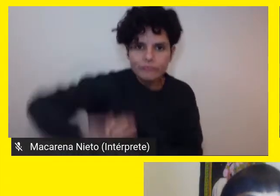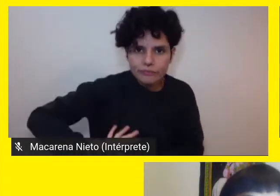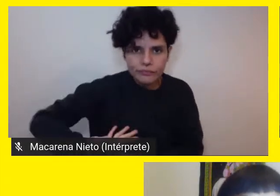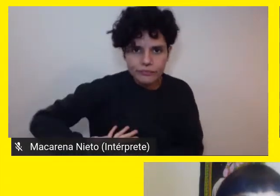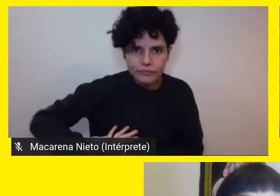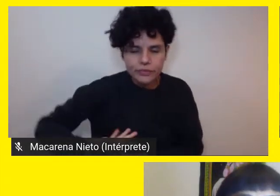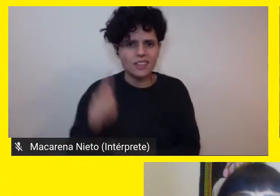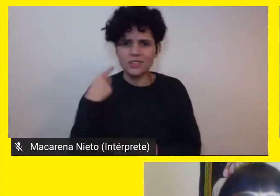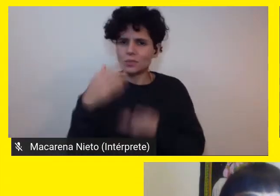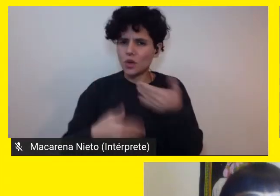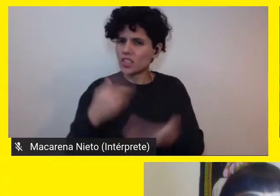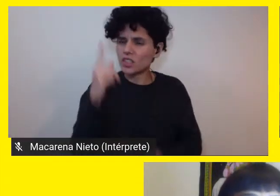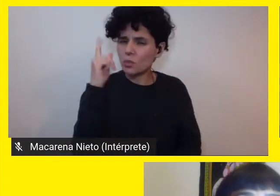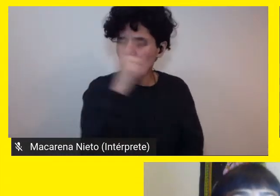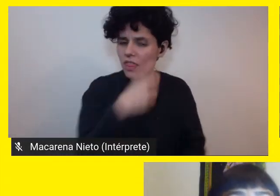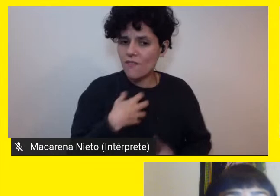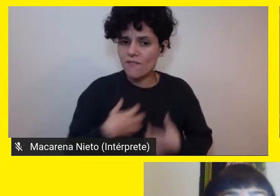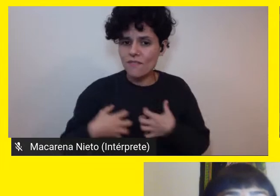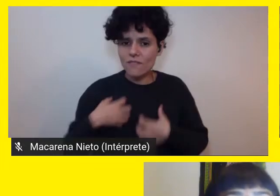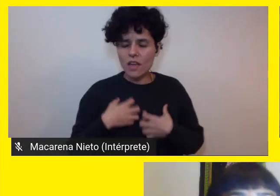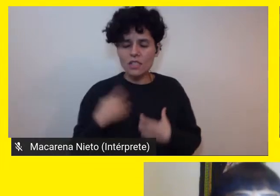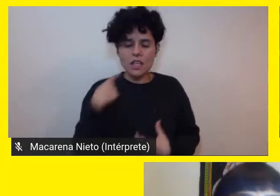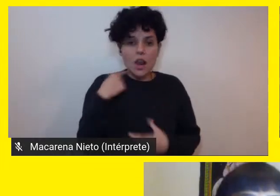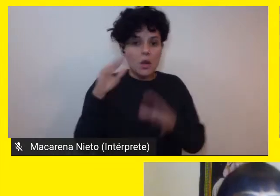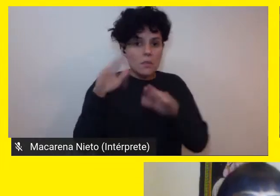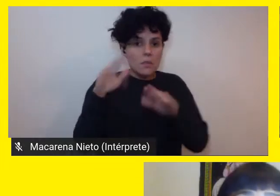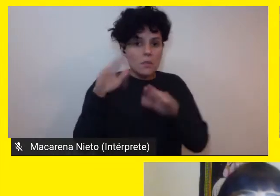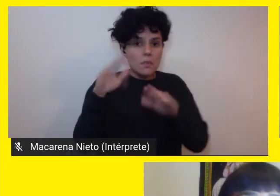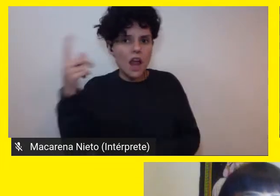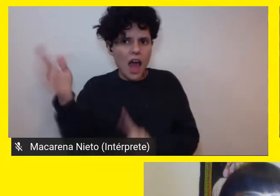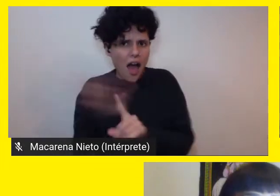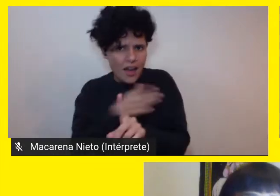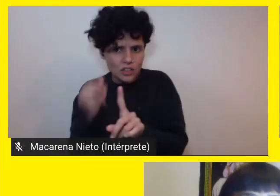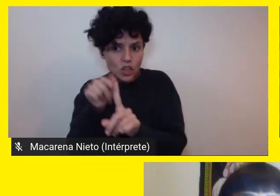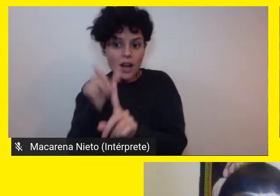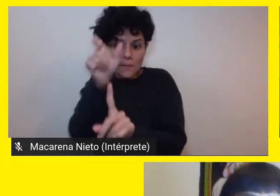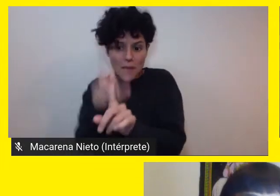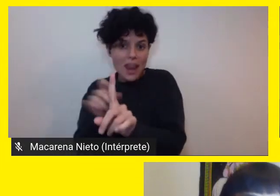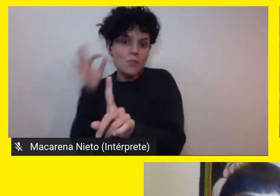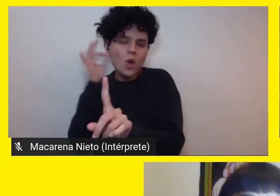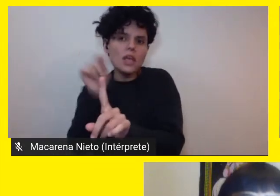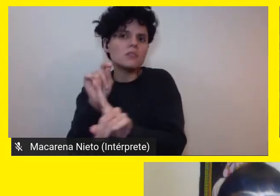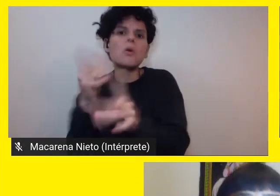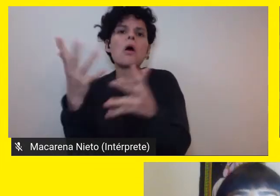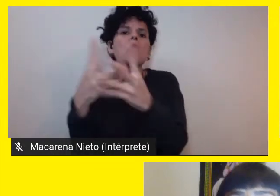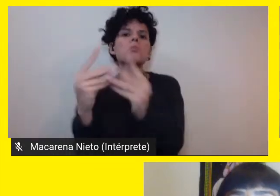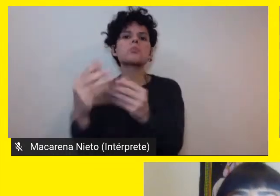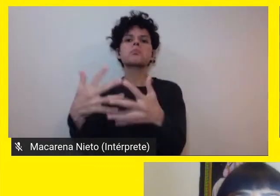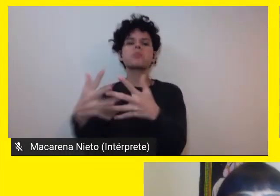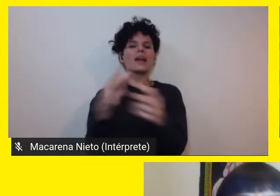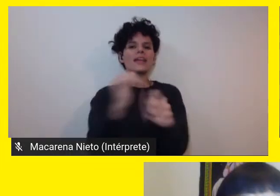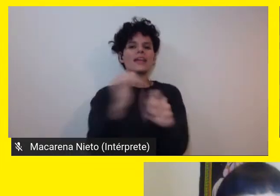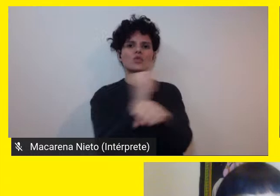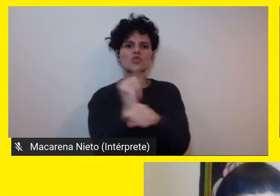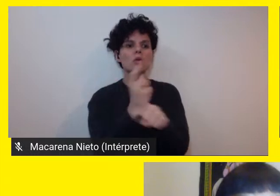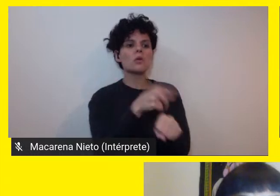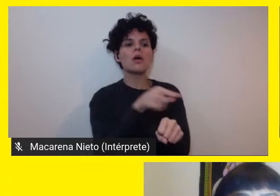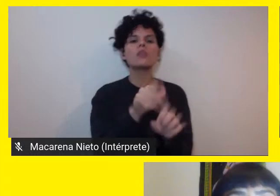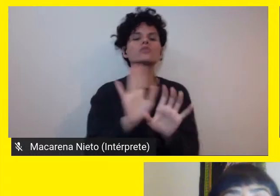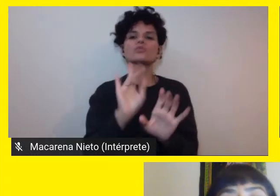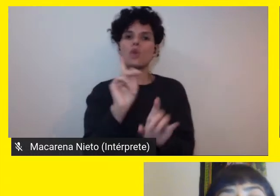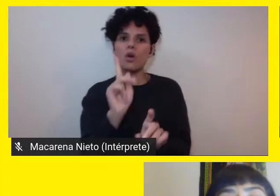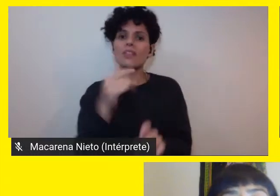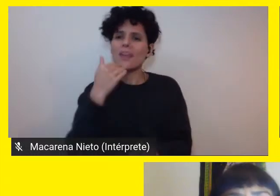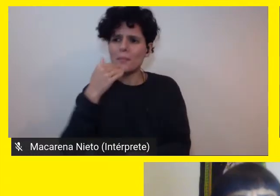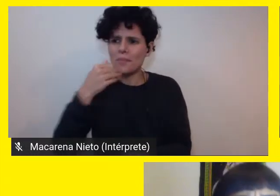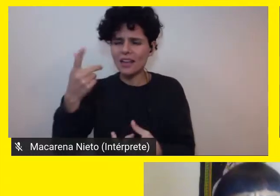Y las agresiones, tal como decía él, a las mujeres fueron invisibilizadas por las instituciones y también por los medios de comunicación. O